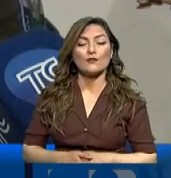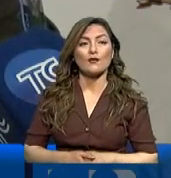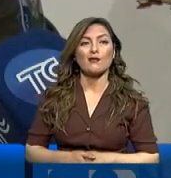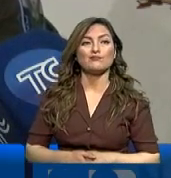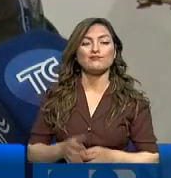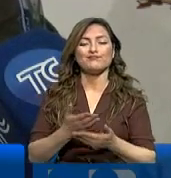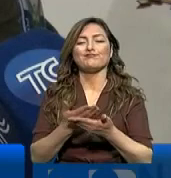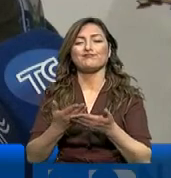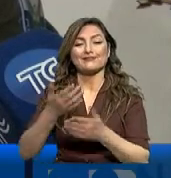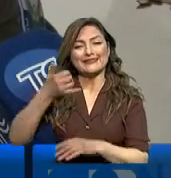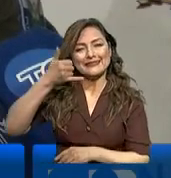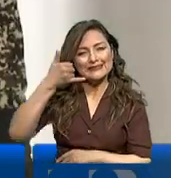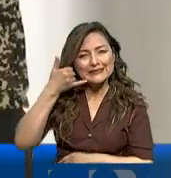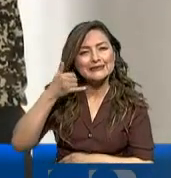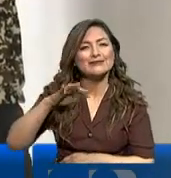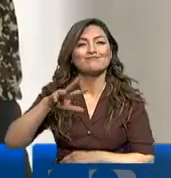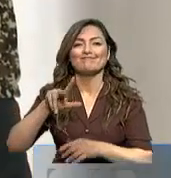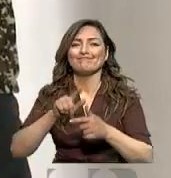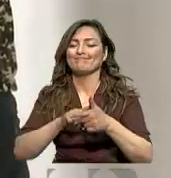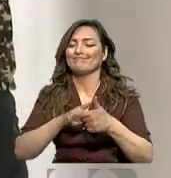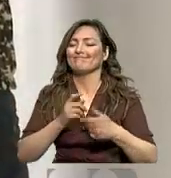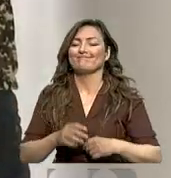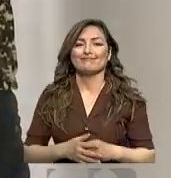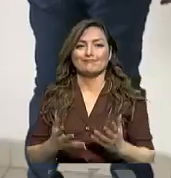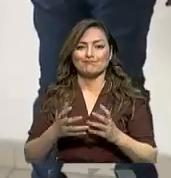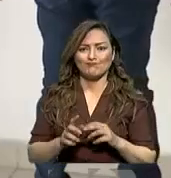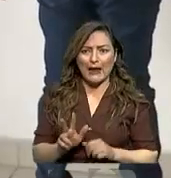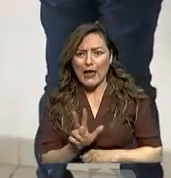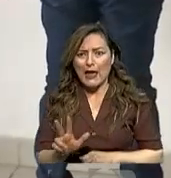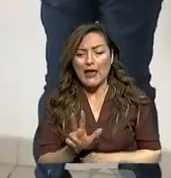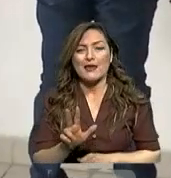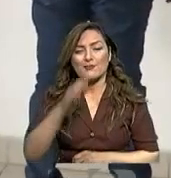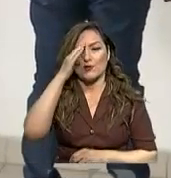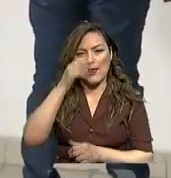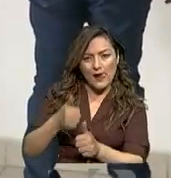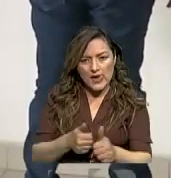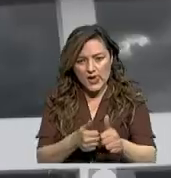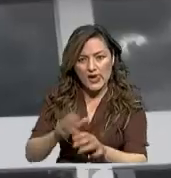que son los teléfonos celulares. Ellos también intentaron huir, pero la policía logró